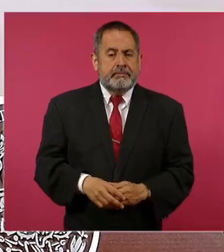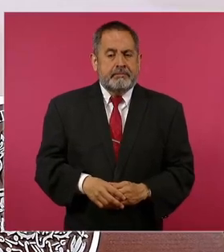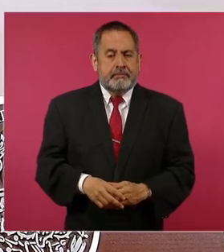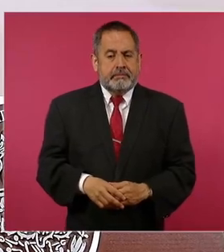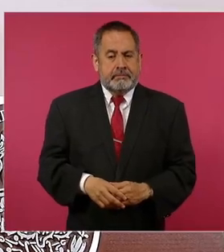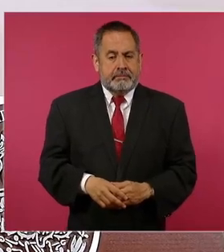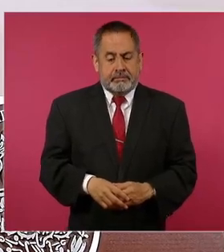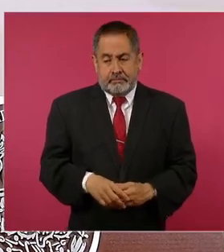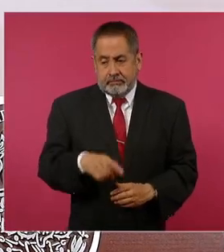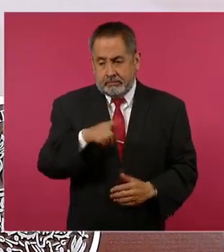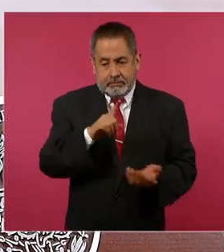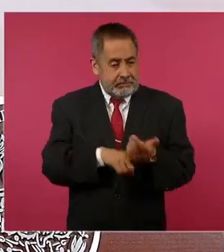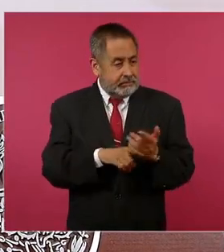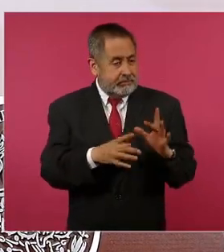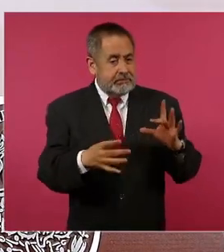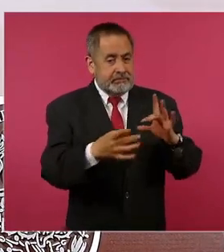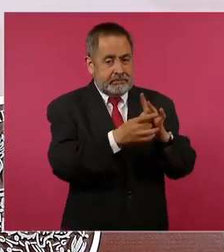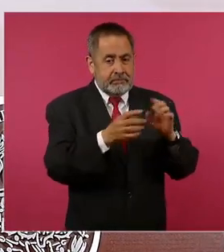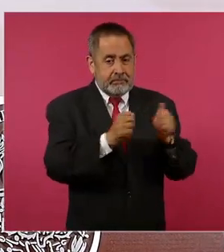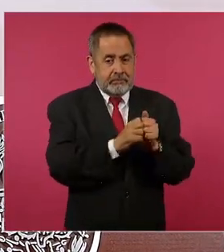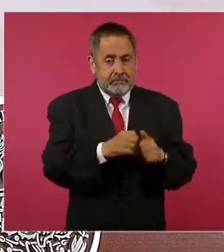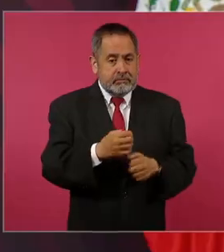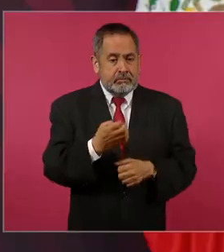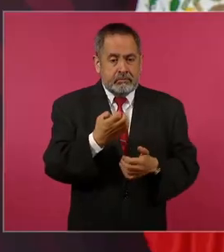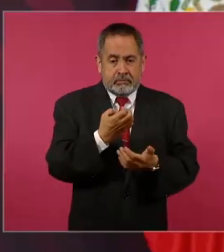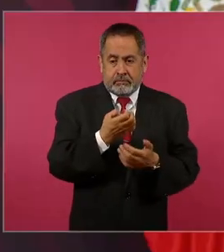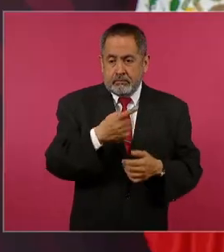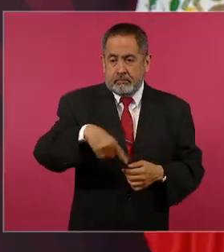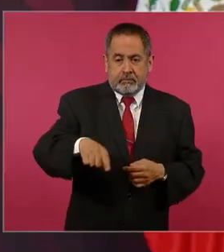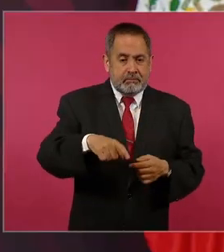Y la vinculación con el poder económico,